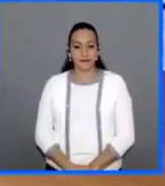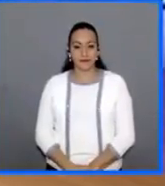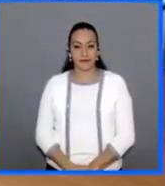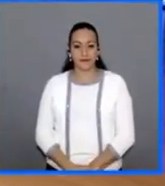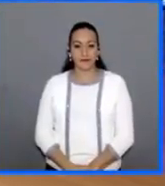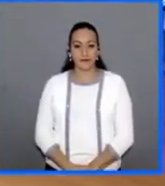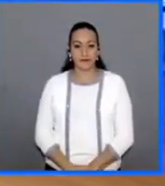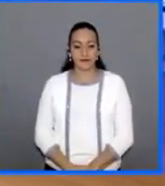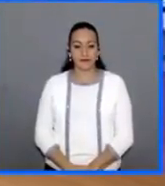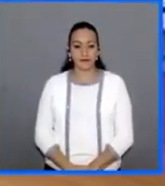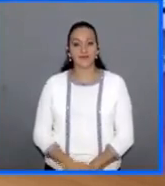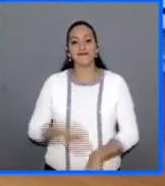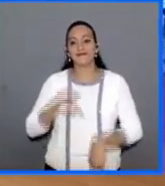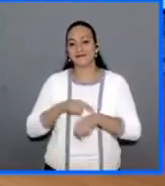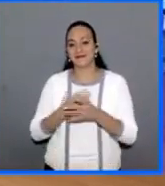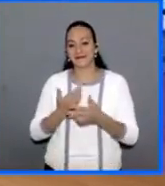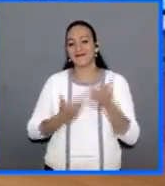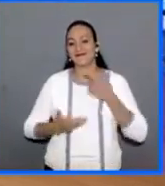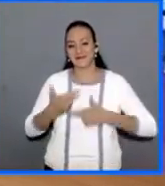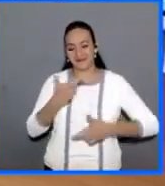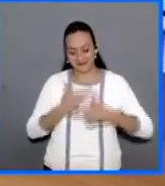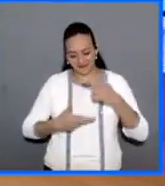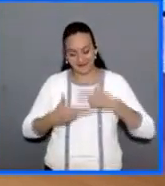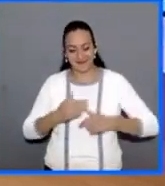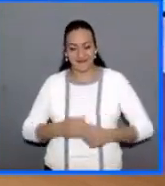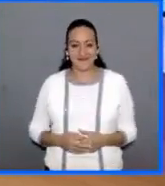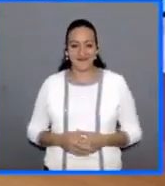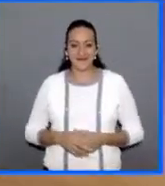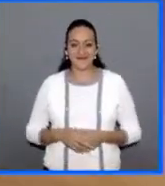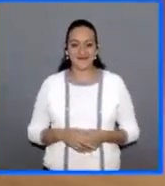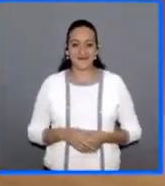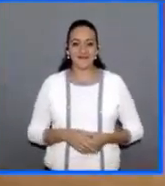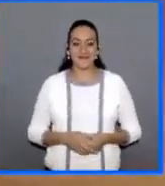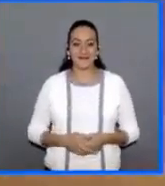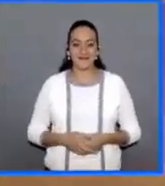Momento de otra pausa, pero regresamos con más a Corte Informativo.